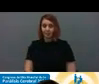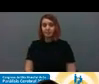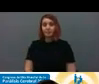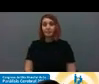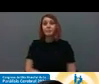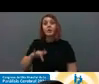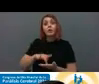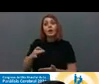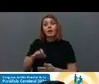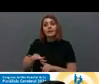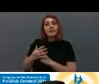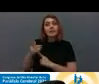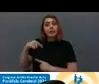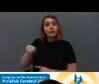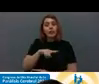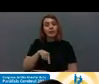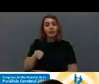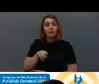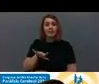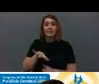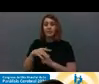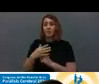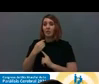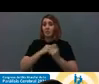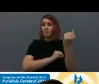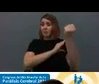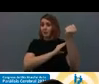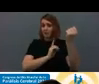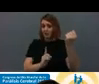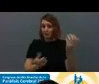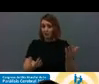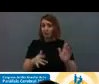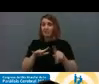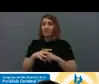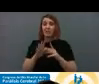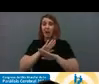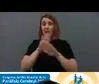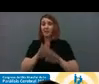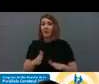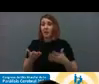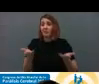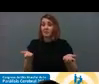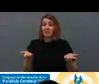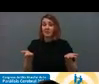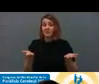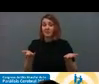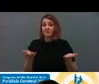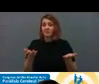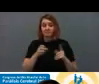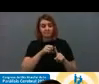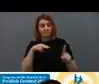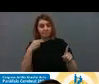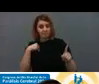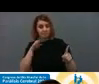con estas situaciones? Son situaciones que no nos empoderan. Son situaciones que, vistas así las